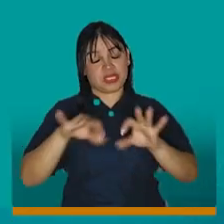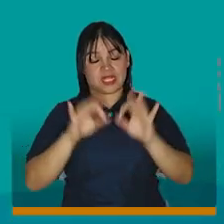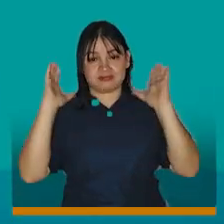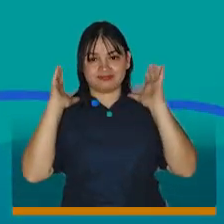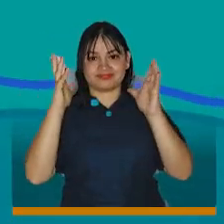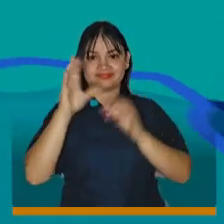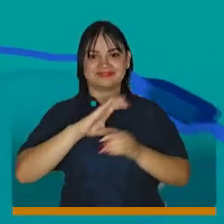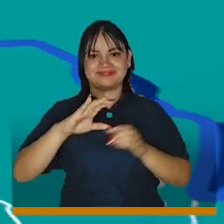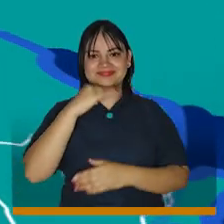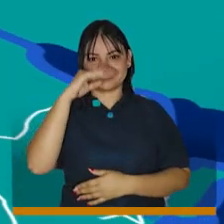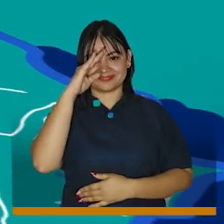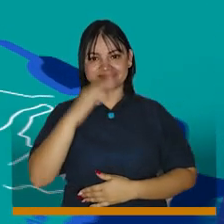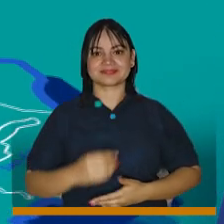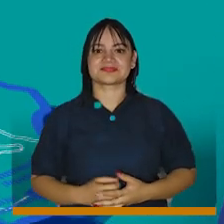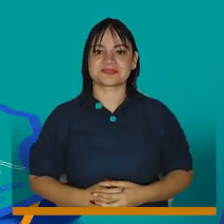ciudad.